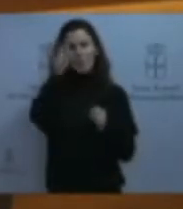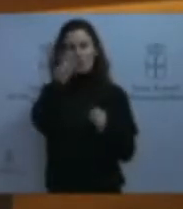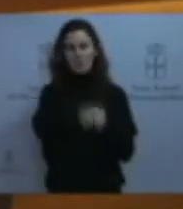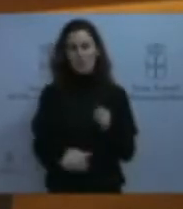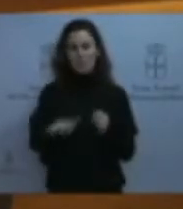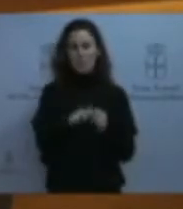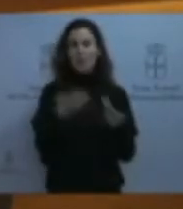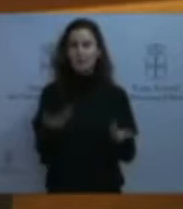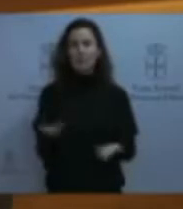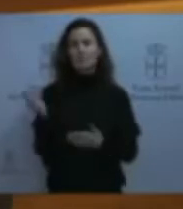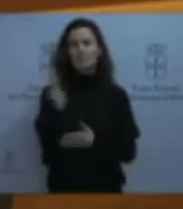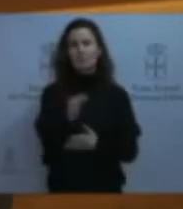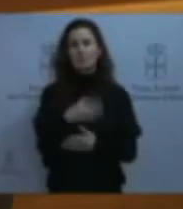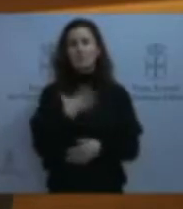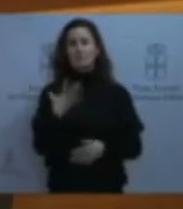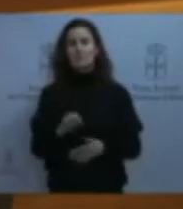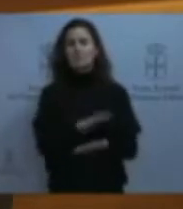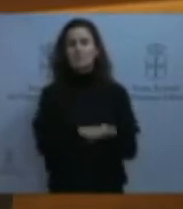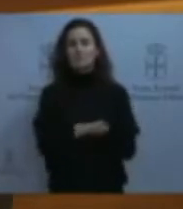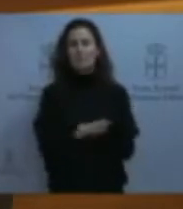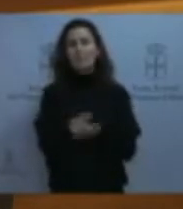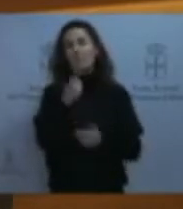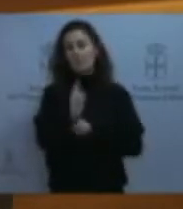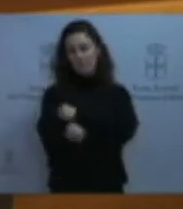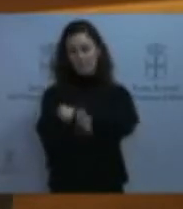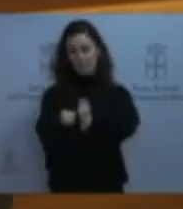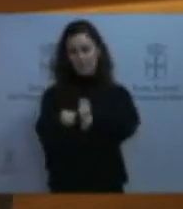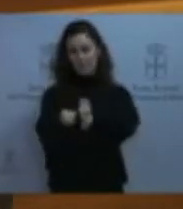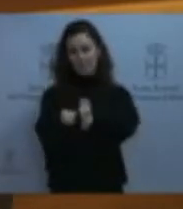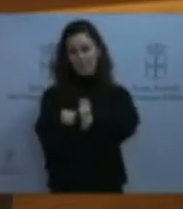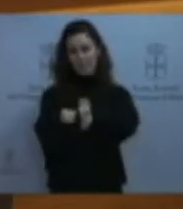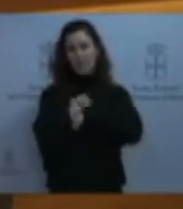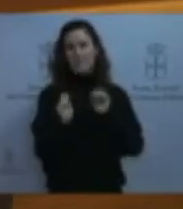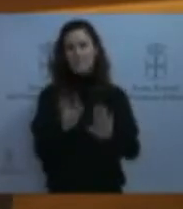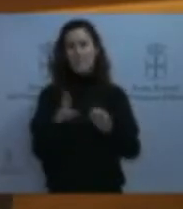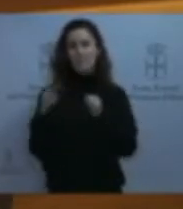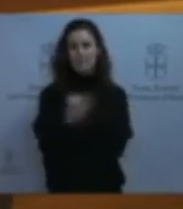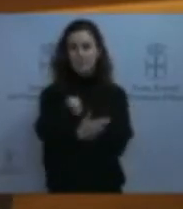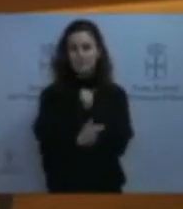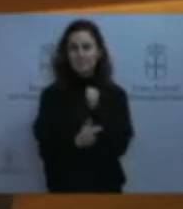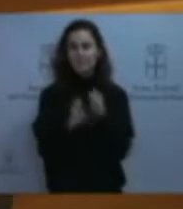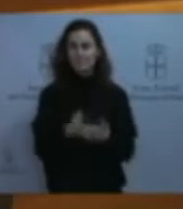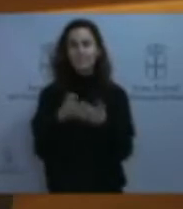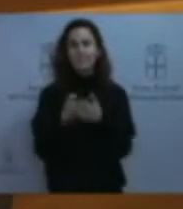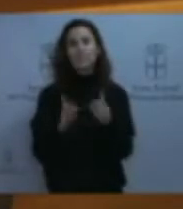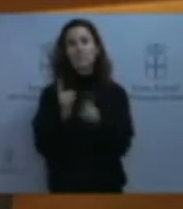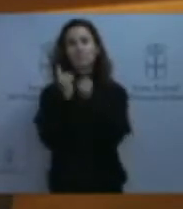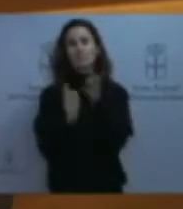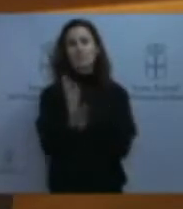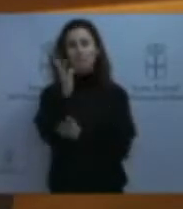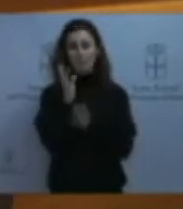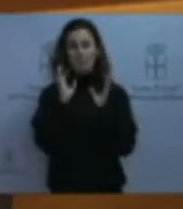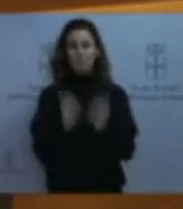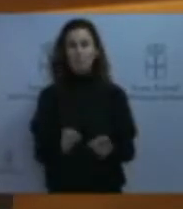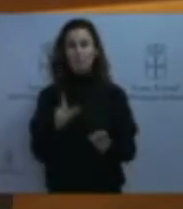a la pregunta, podemos decir que para nosotros la estrategia, sin embargo, en prevención y lucha contra incendios forestales elaborada por el INDUROT,